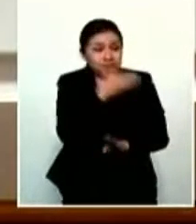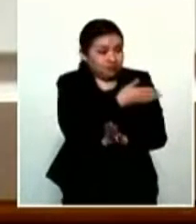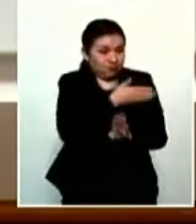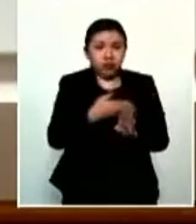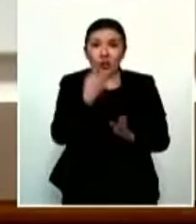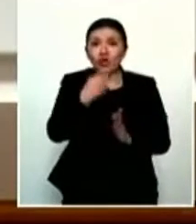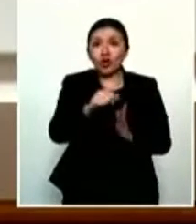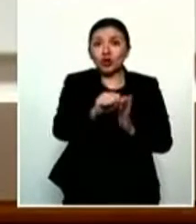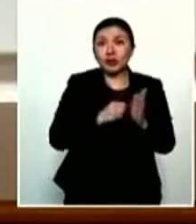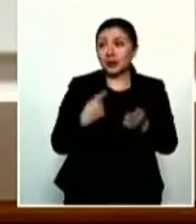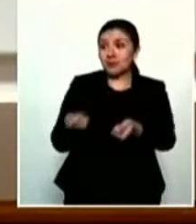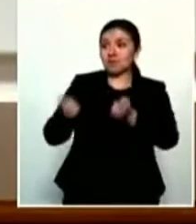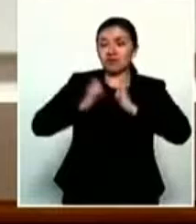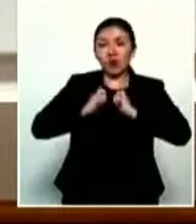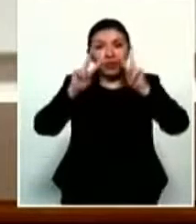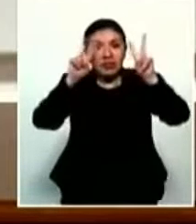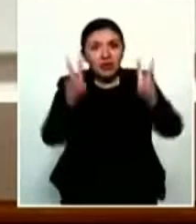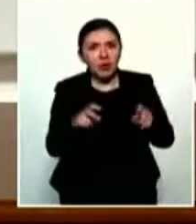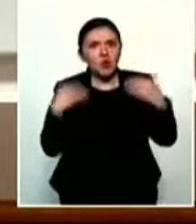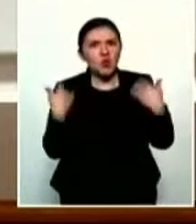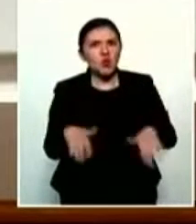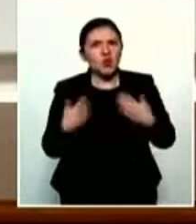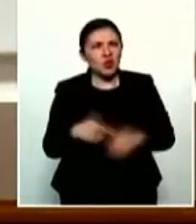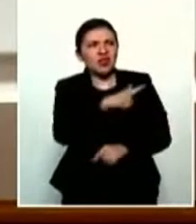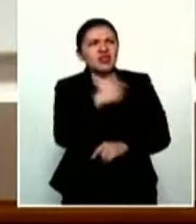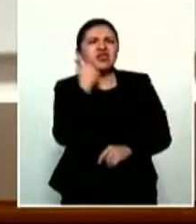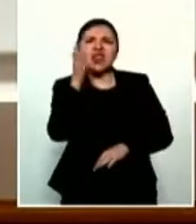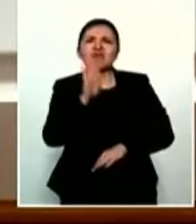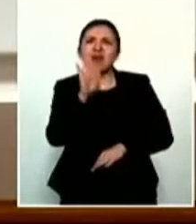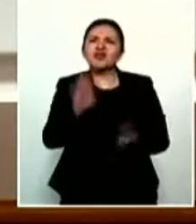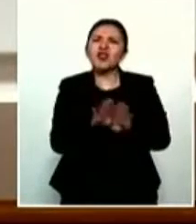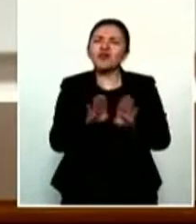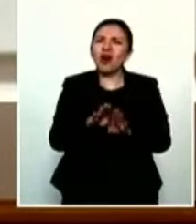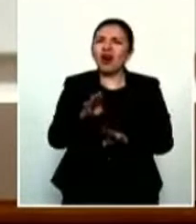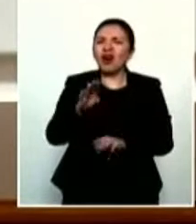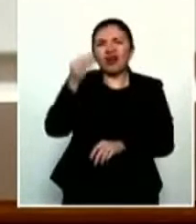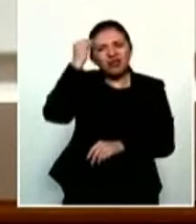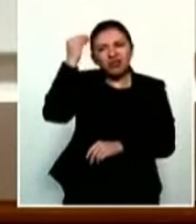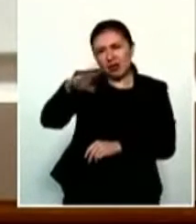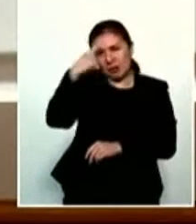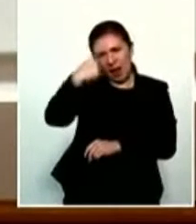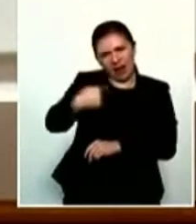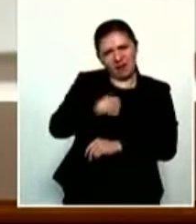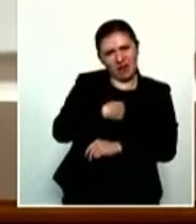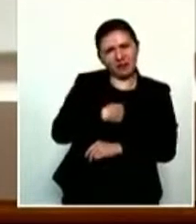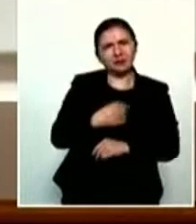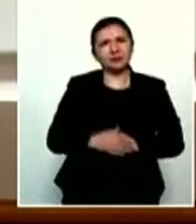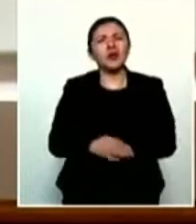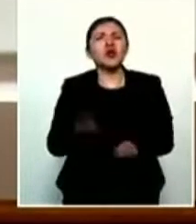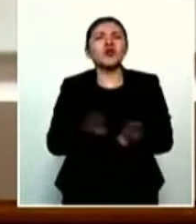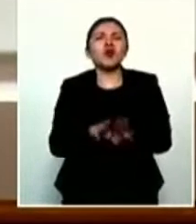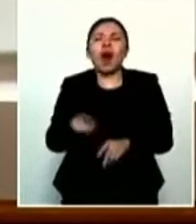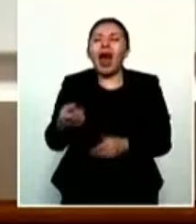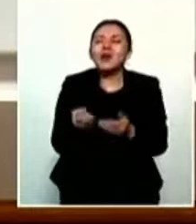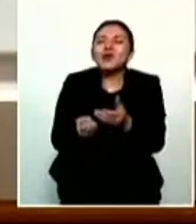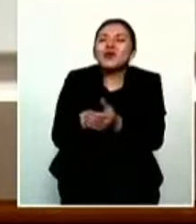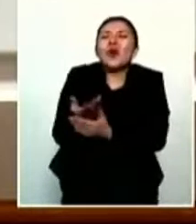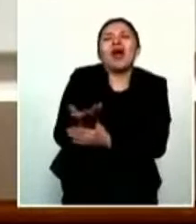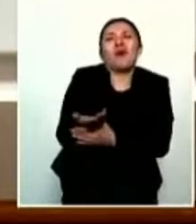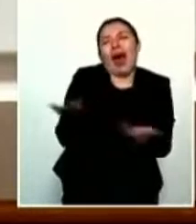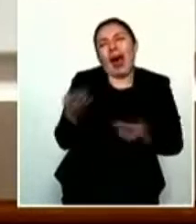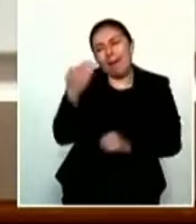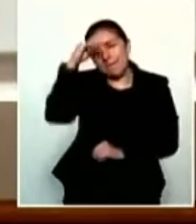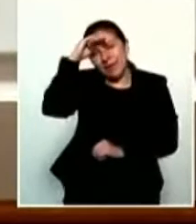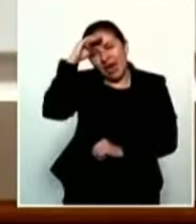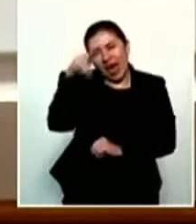asunto y el tamaño de la jugada que me quisieron hacer mis compañeros ministros. Chamaqueándome, pensaron